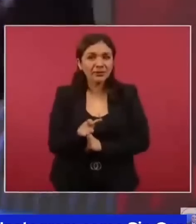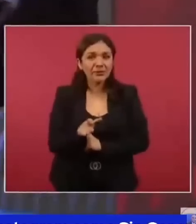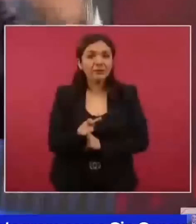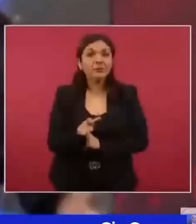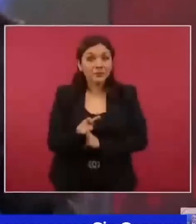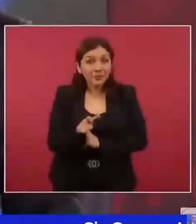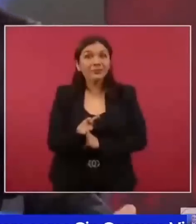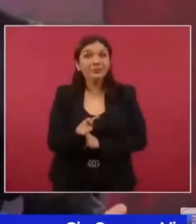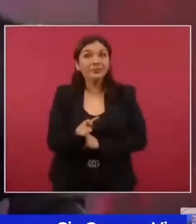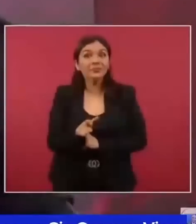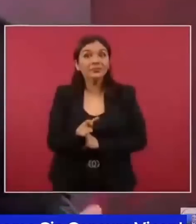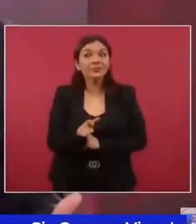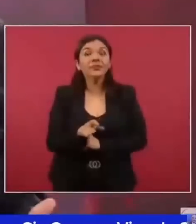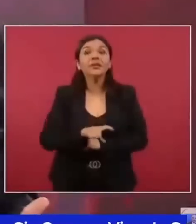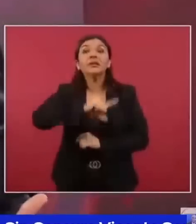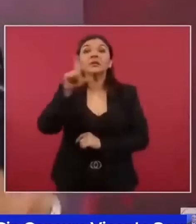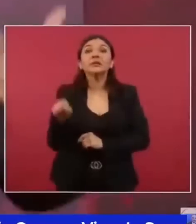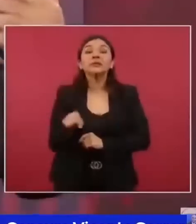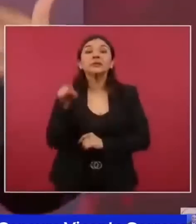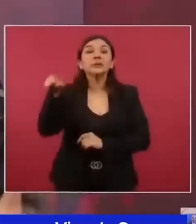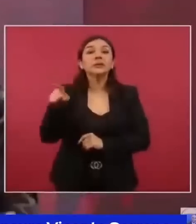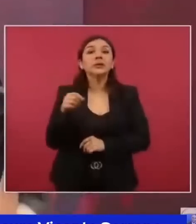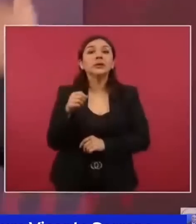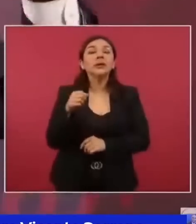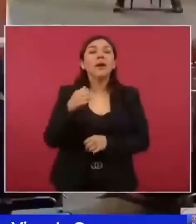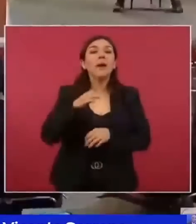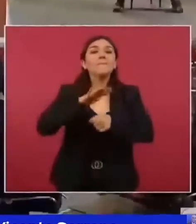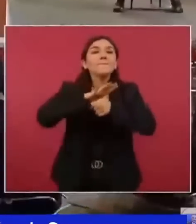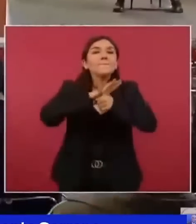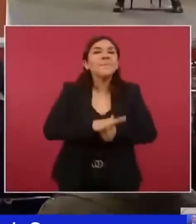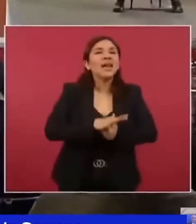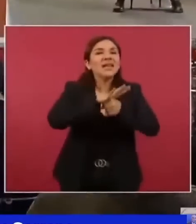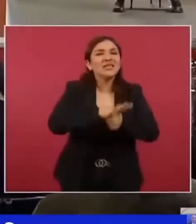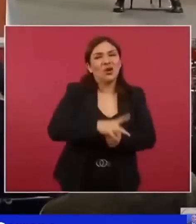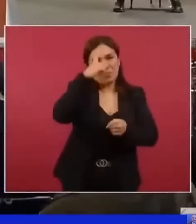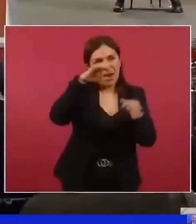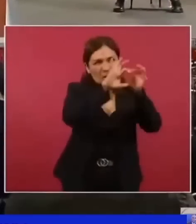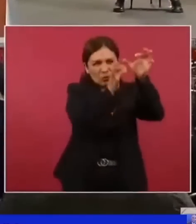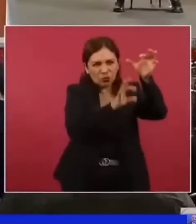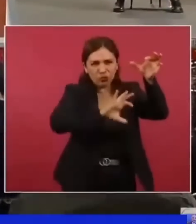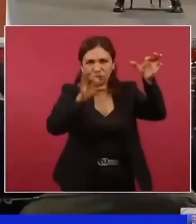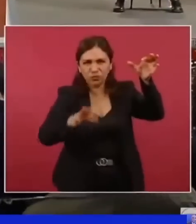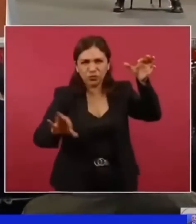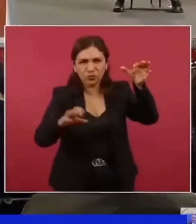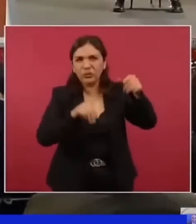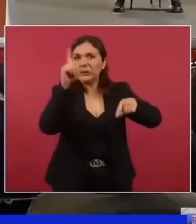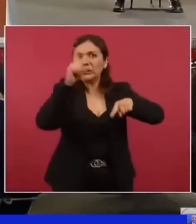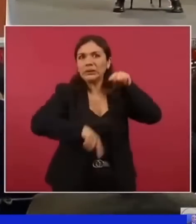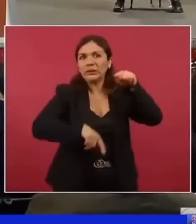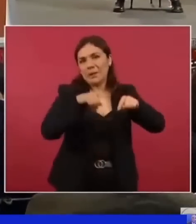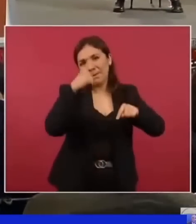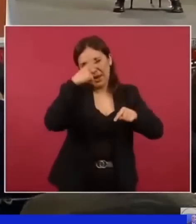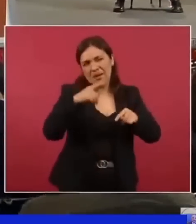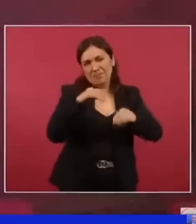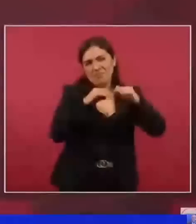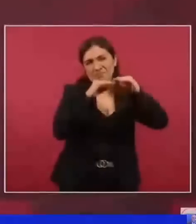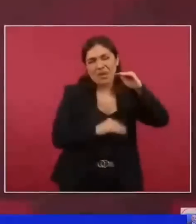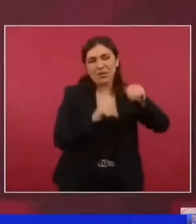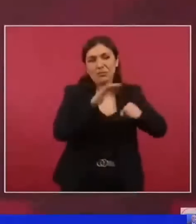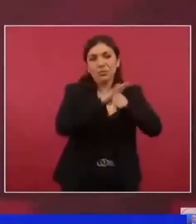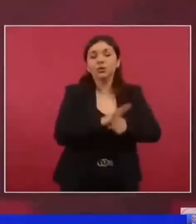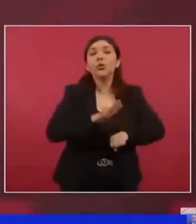y bajaban las presiones de los ductos porque los estaban interviniendo, los